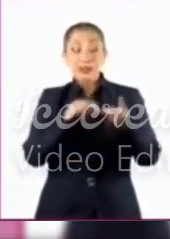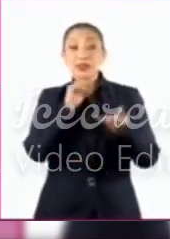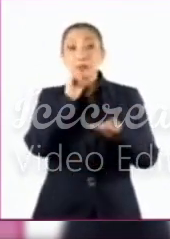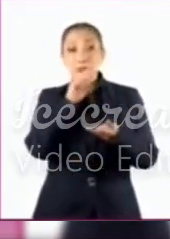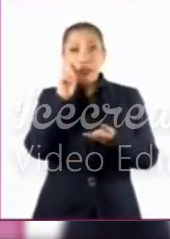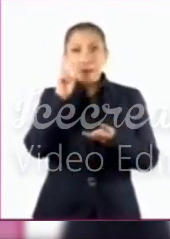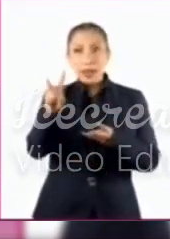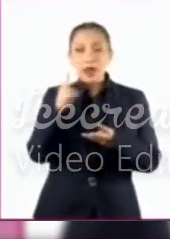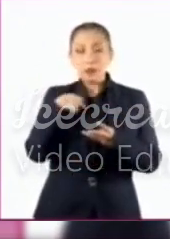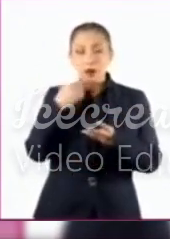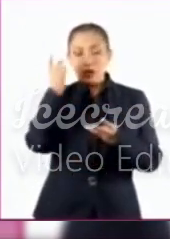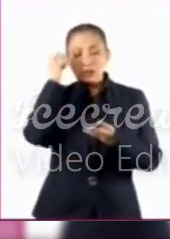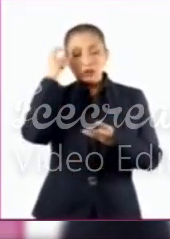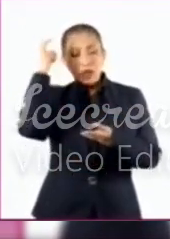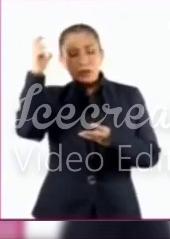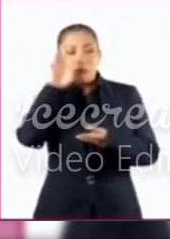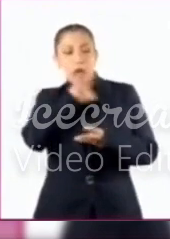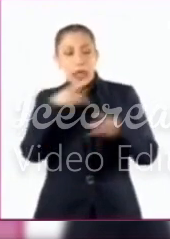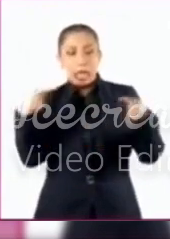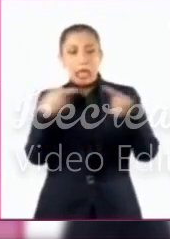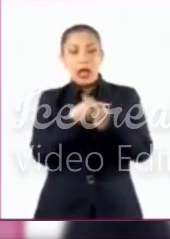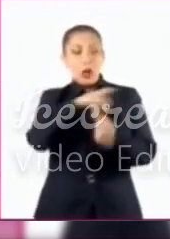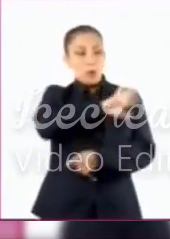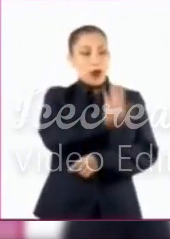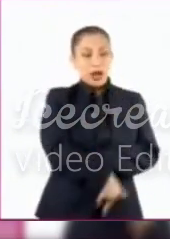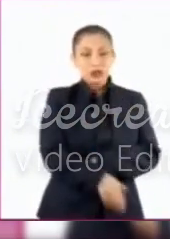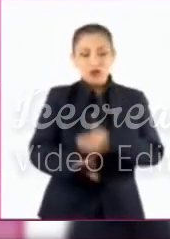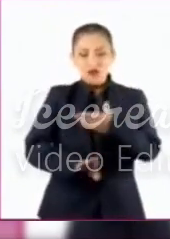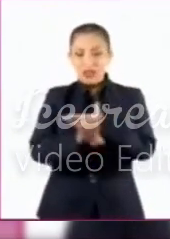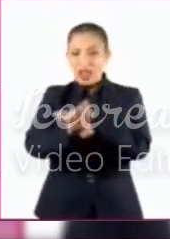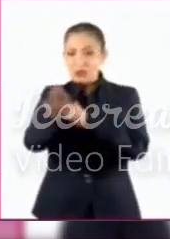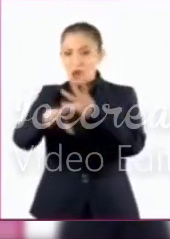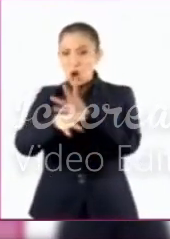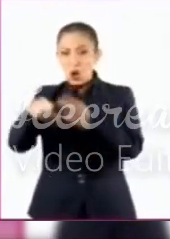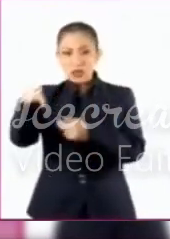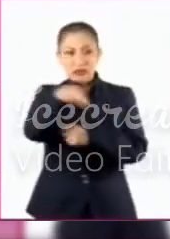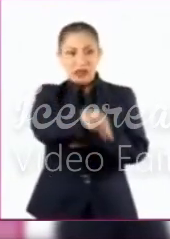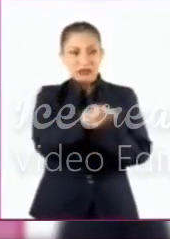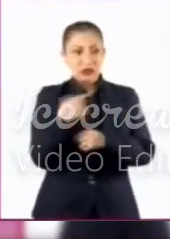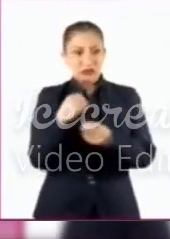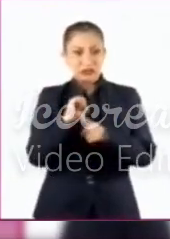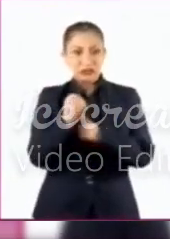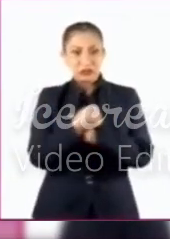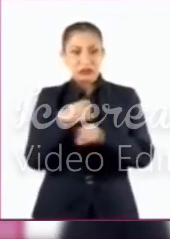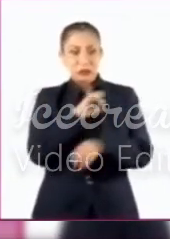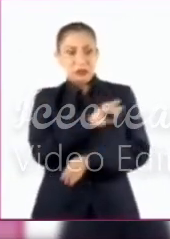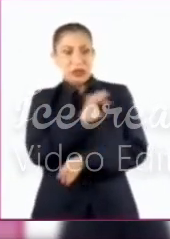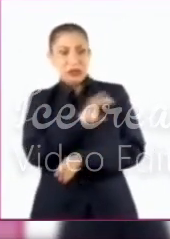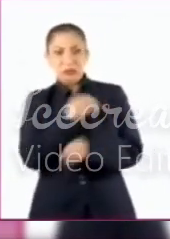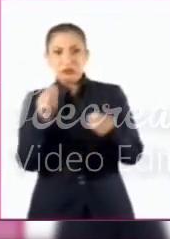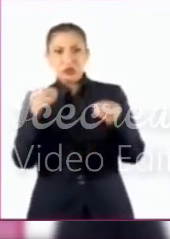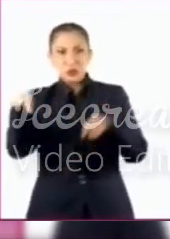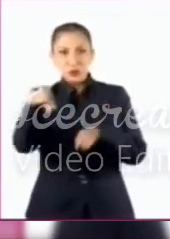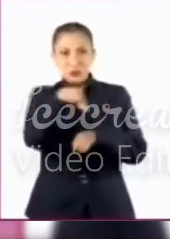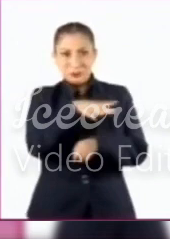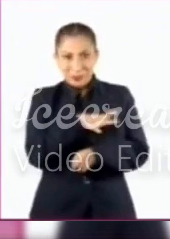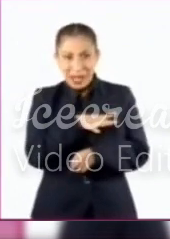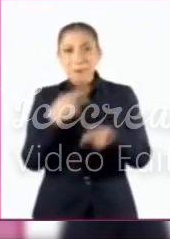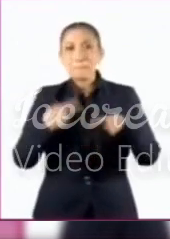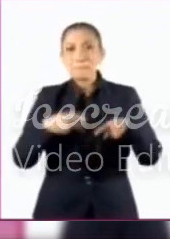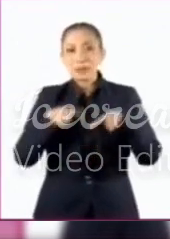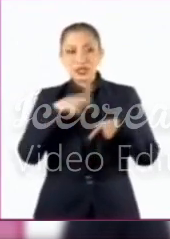También se presentan pesadillas, muerte, fantasmas, además de cosas, personas o situaciones de miedo.